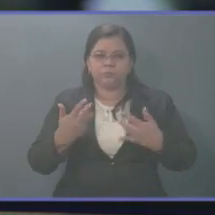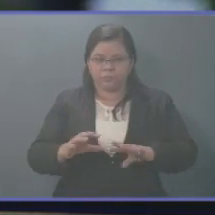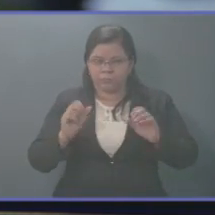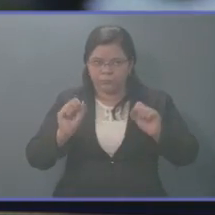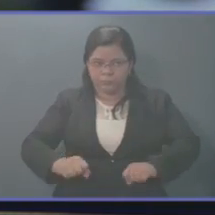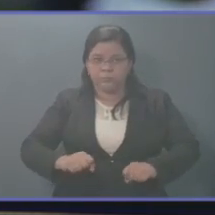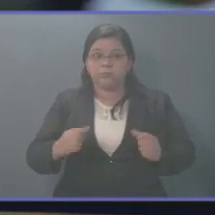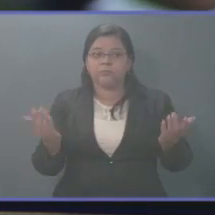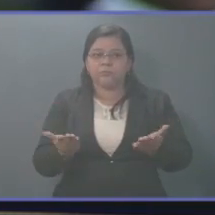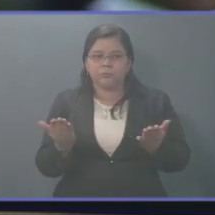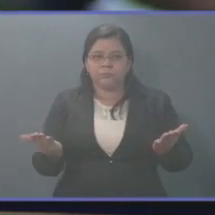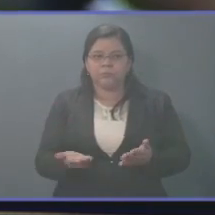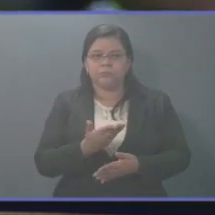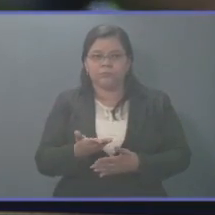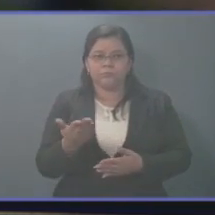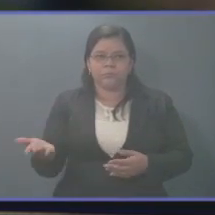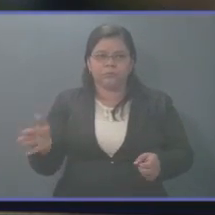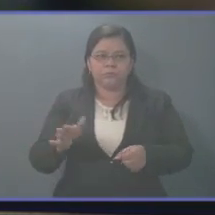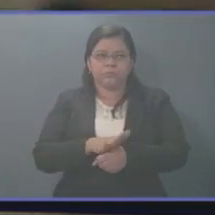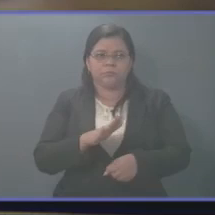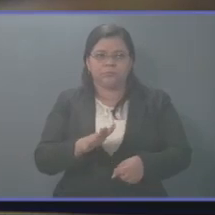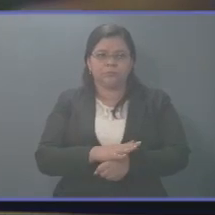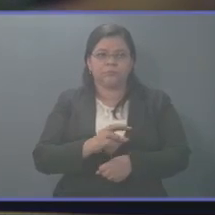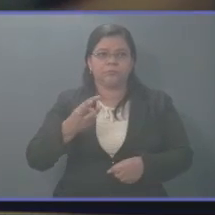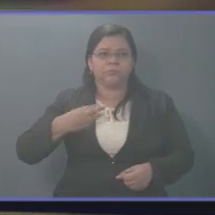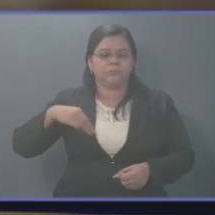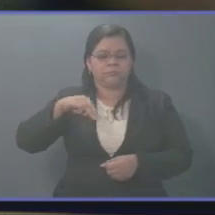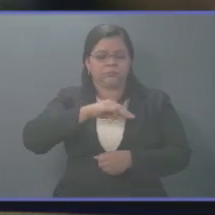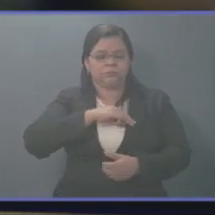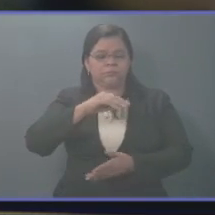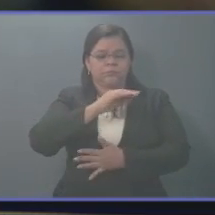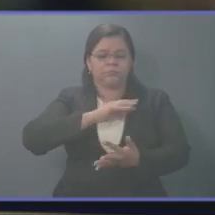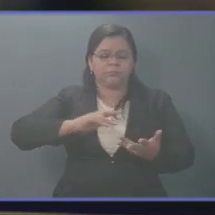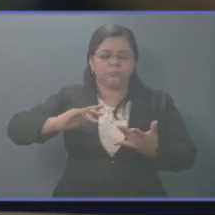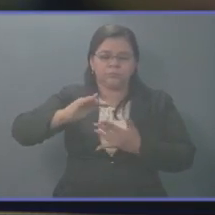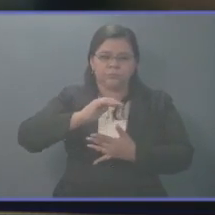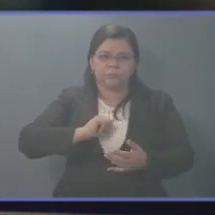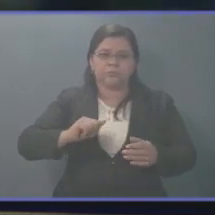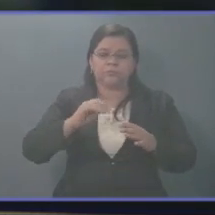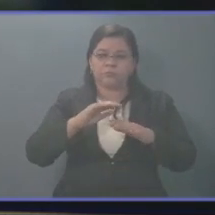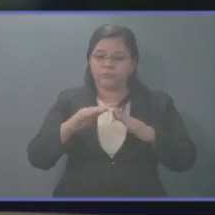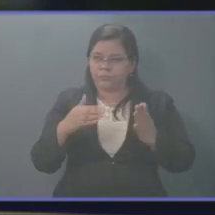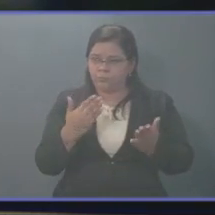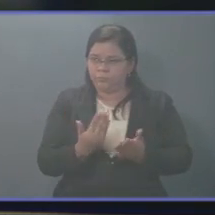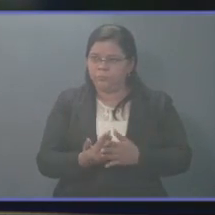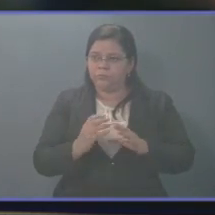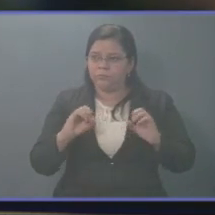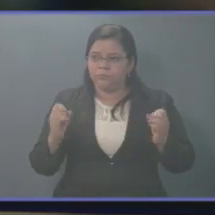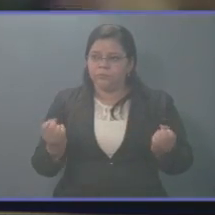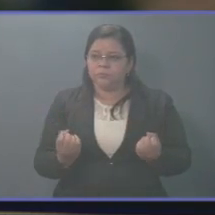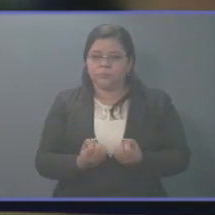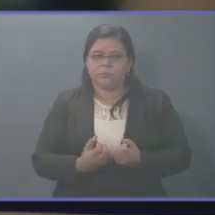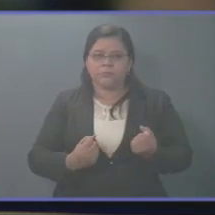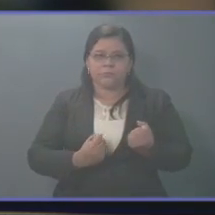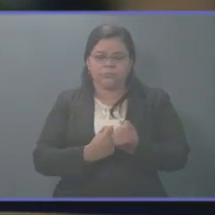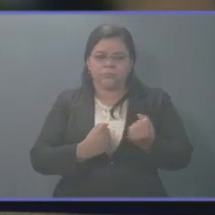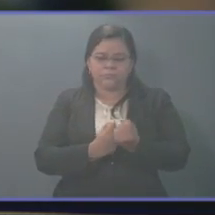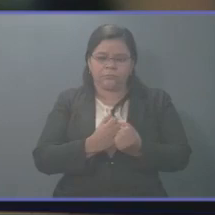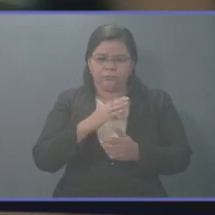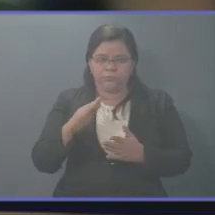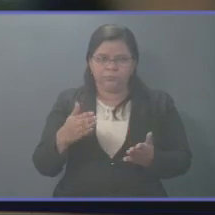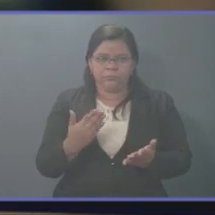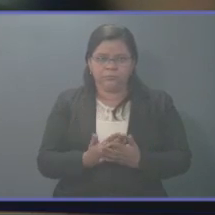necesarias el ministerio de medio ambiente las organizaciones que apoyan a recuperar